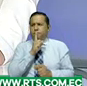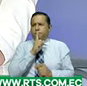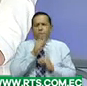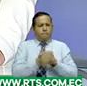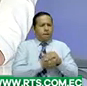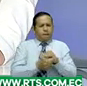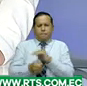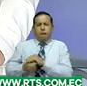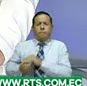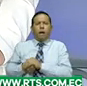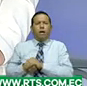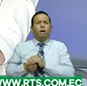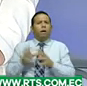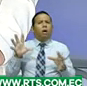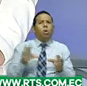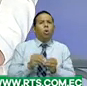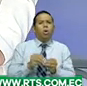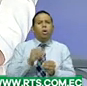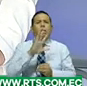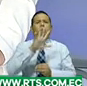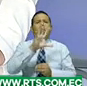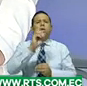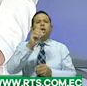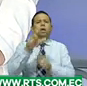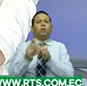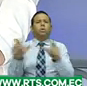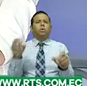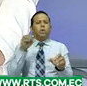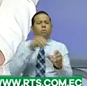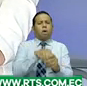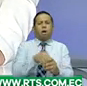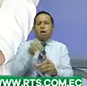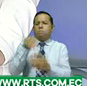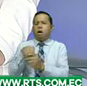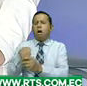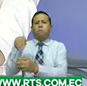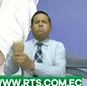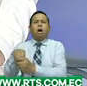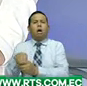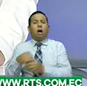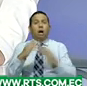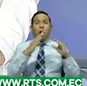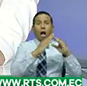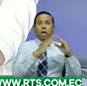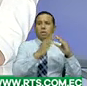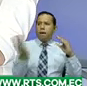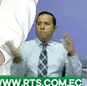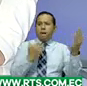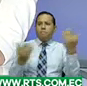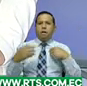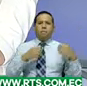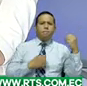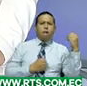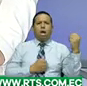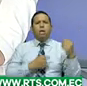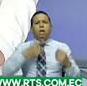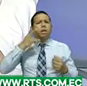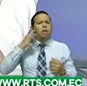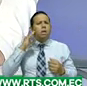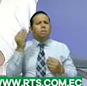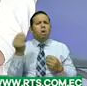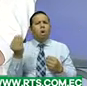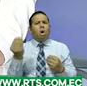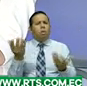500 personas, domicilios donde organizaban bailes con presencia de menores de edad y hasta galleras de apuestas